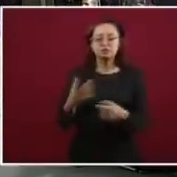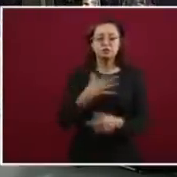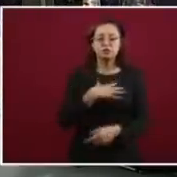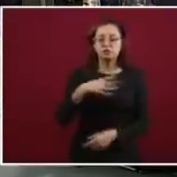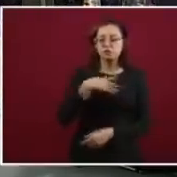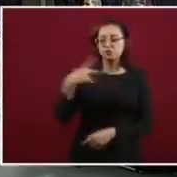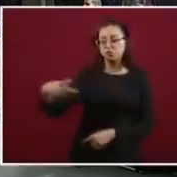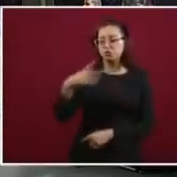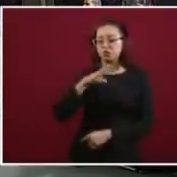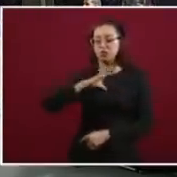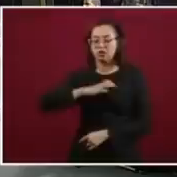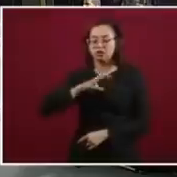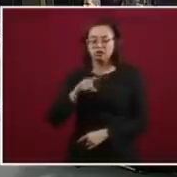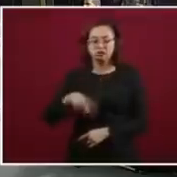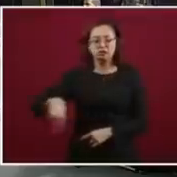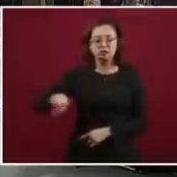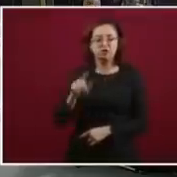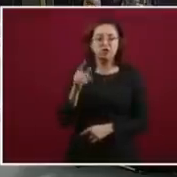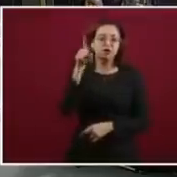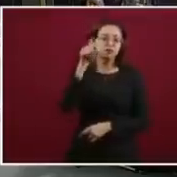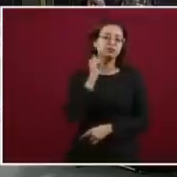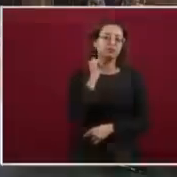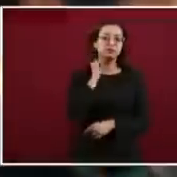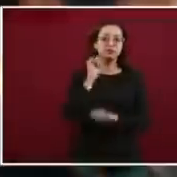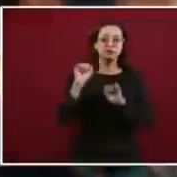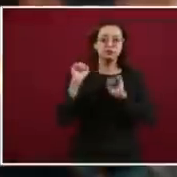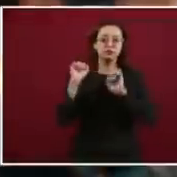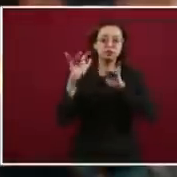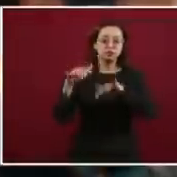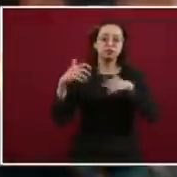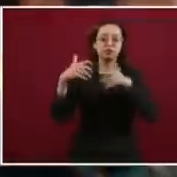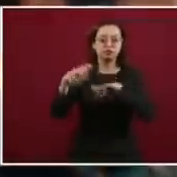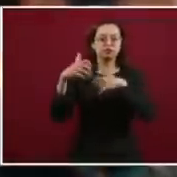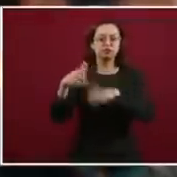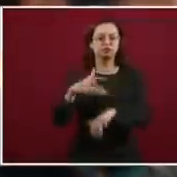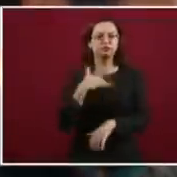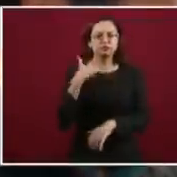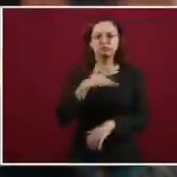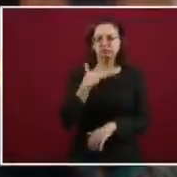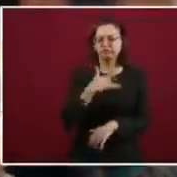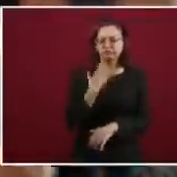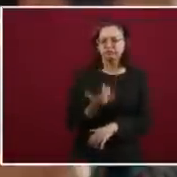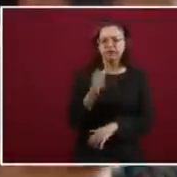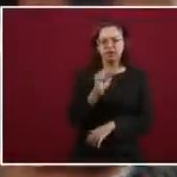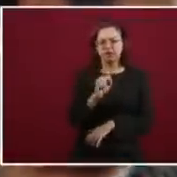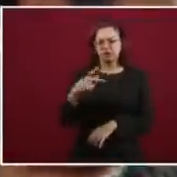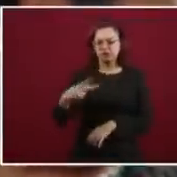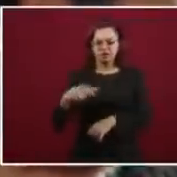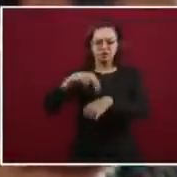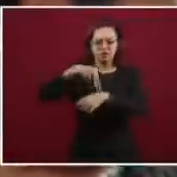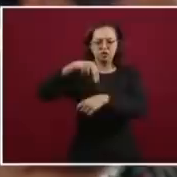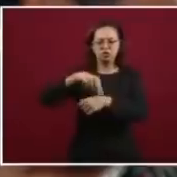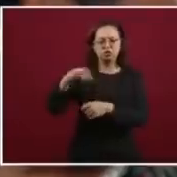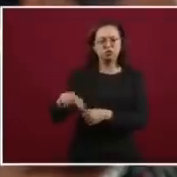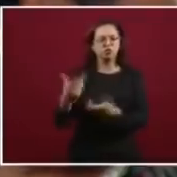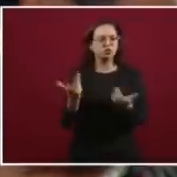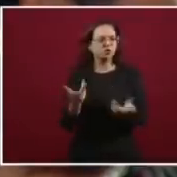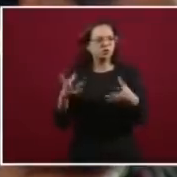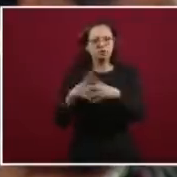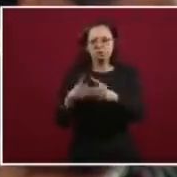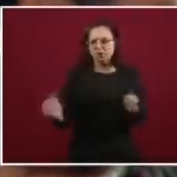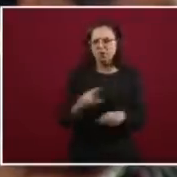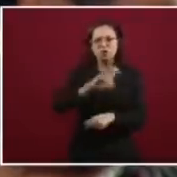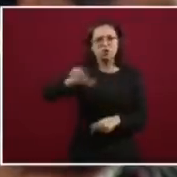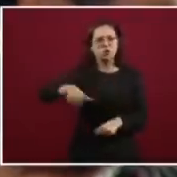porque no tienen claro qué pasará con sus hijos tras la desaparición del seguro popular además mujeres con cáncer que son